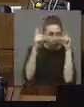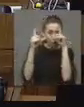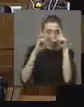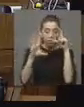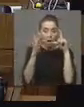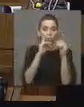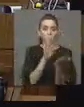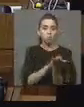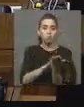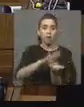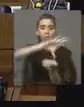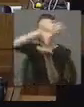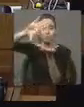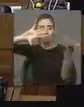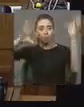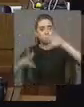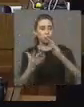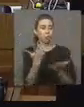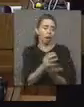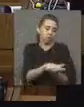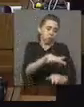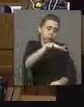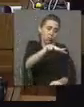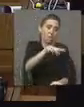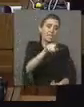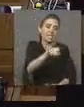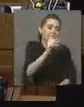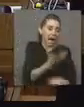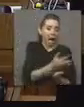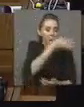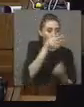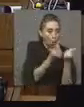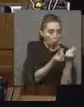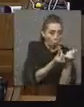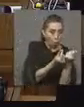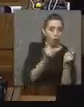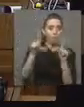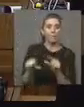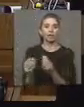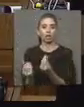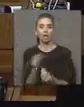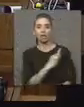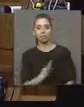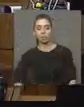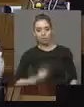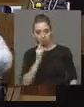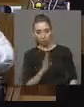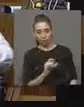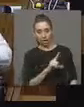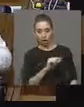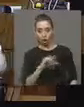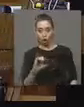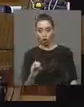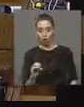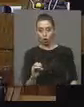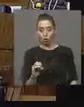la evidencia a nivel mundial, que es abundante, dice que donde hay lucro disminuye la calidad. Ni el diputado Belolio, que es el cuadro